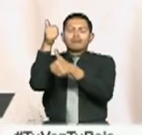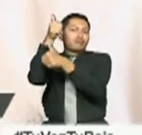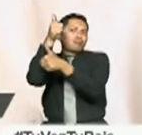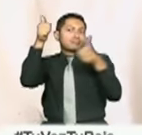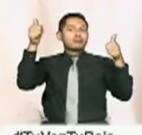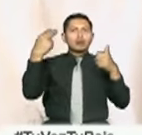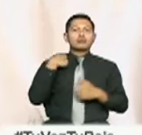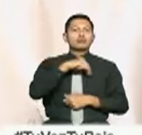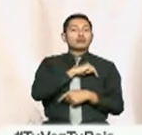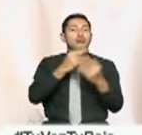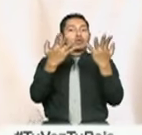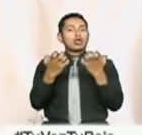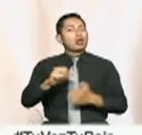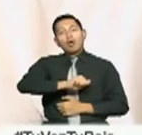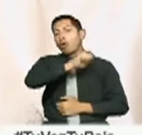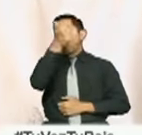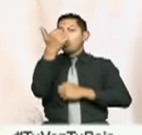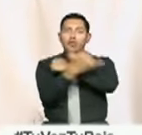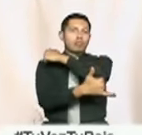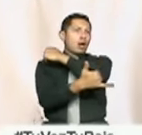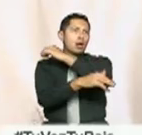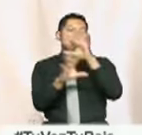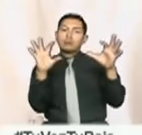alianzas con otros países